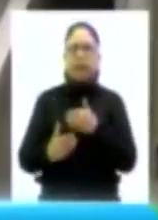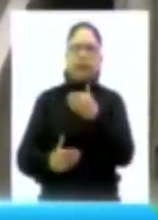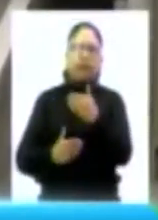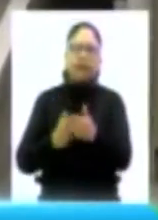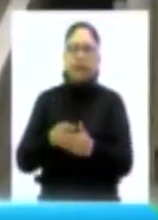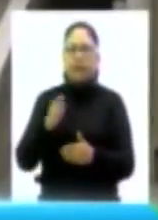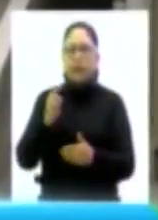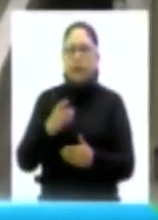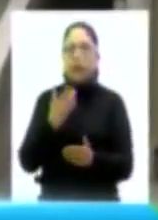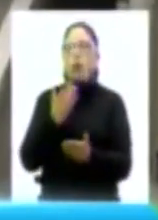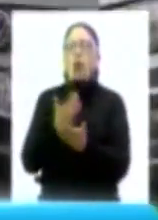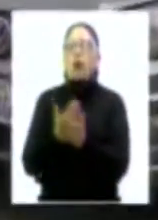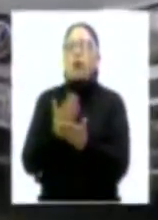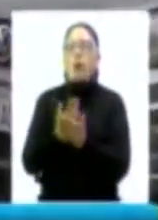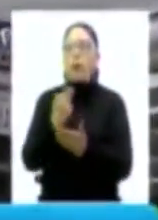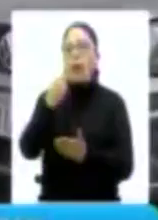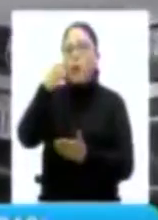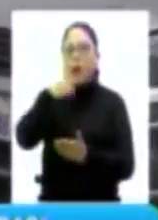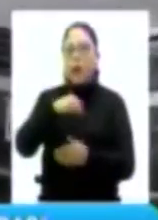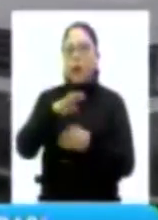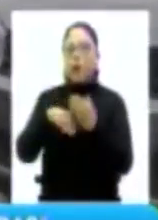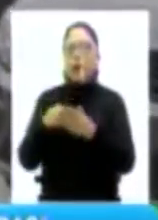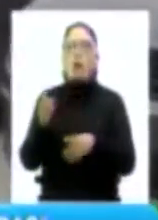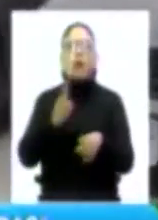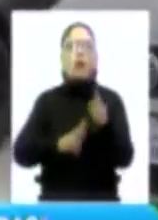testeo correspondiente de la población.